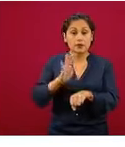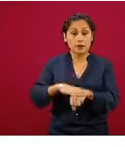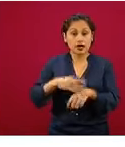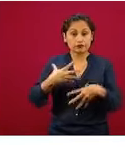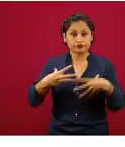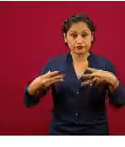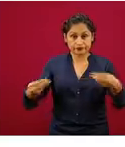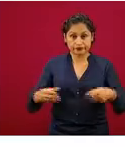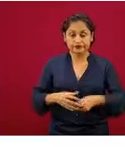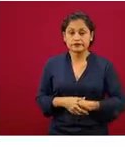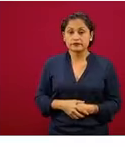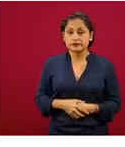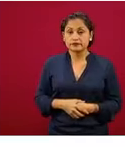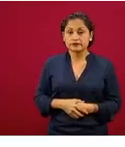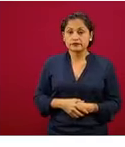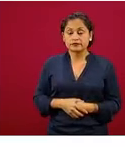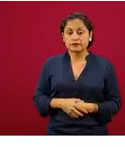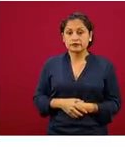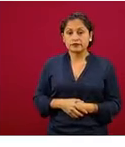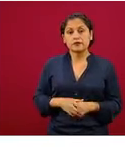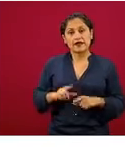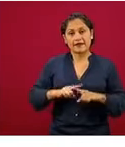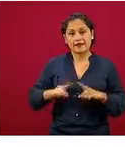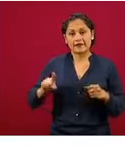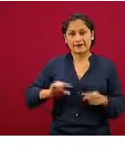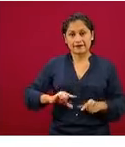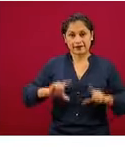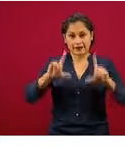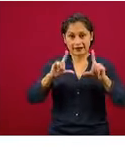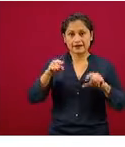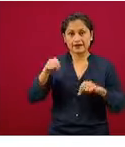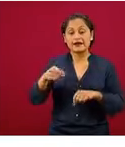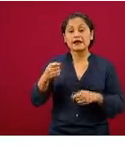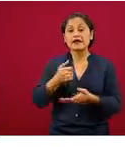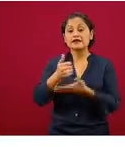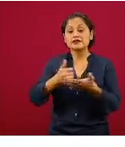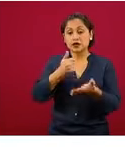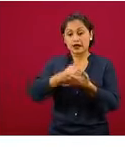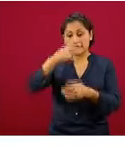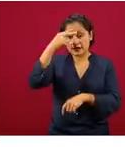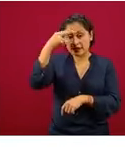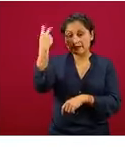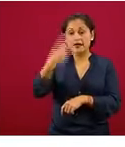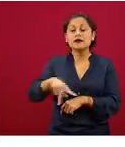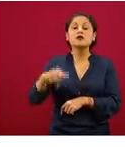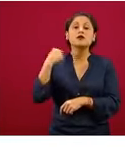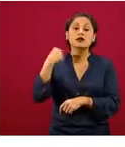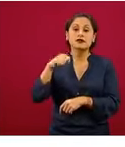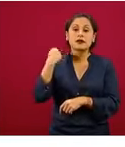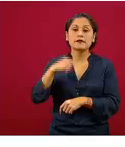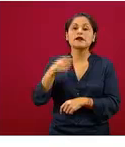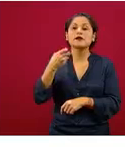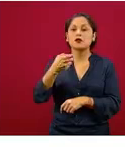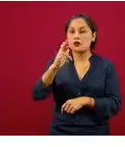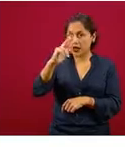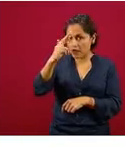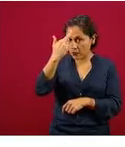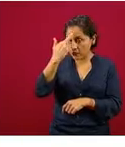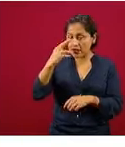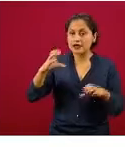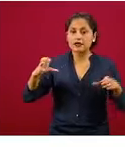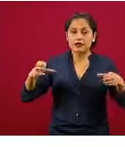tasa. A diferencia de los otros gráficos, aquí es Ciudad de México y es Tabasco, recordando que esto es en base poblacional, y